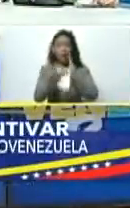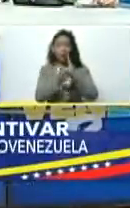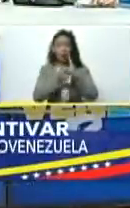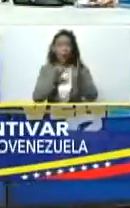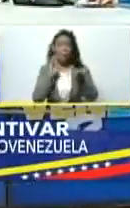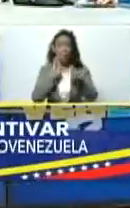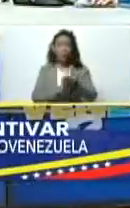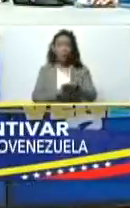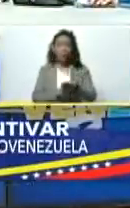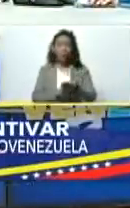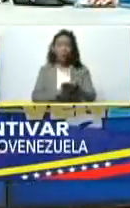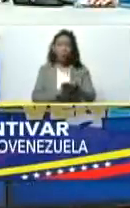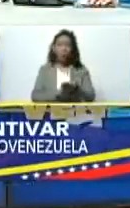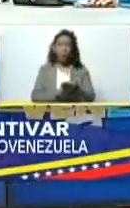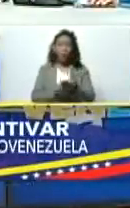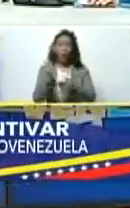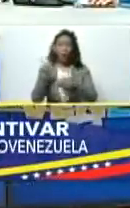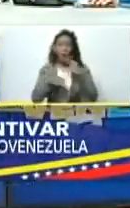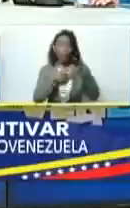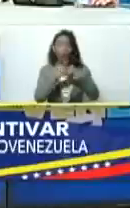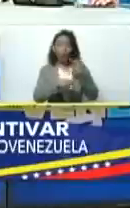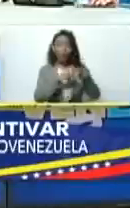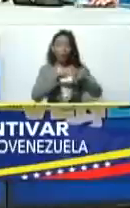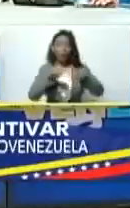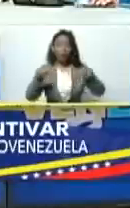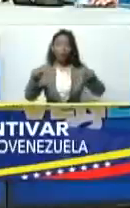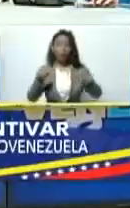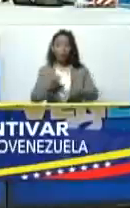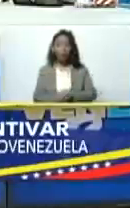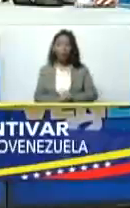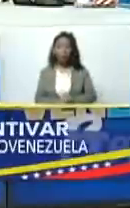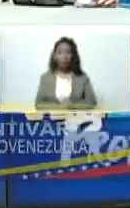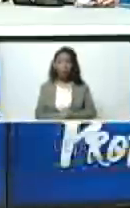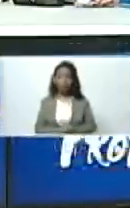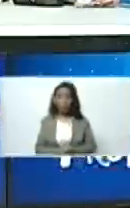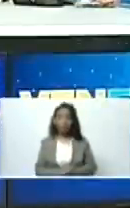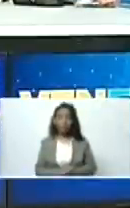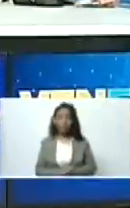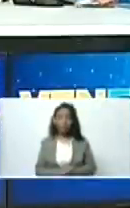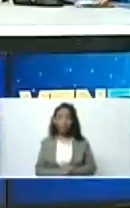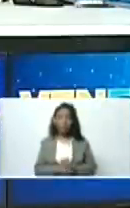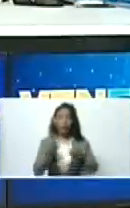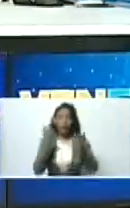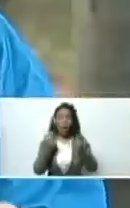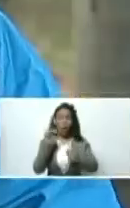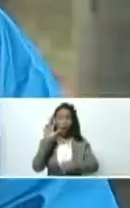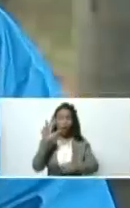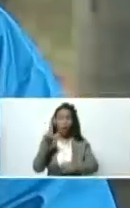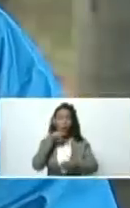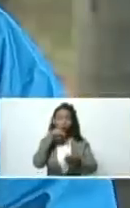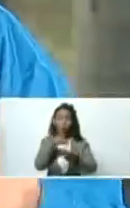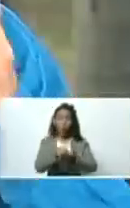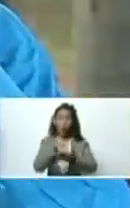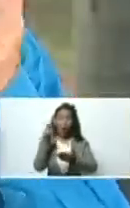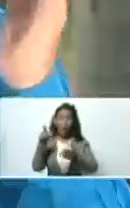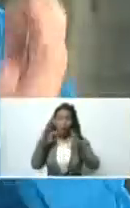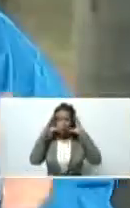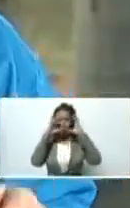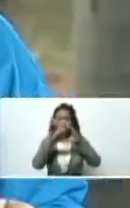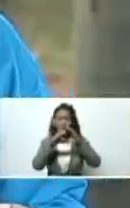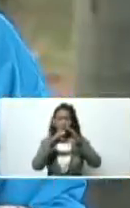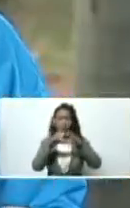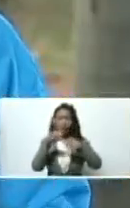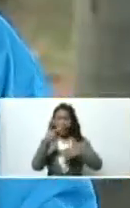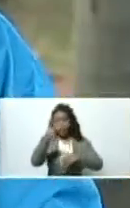aplicada a la producción a la tierra y en el vértice 3 que yo también lo menciono allí con mucho énfasis bueno